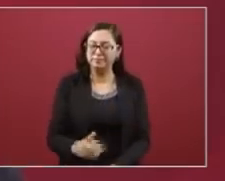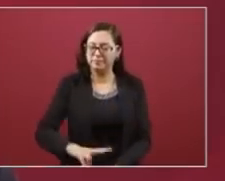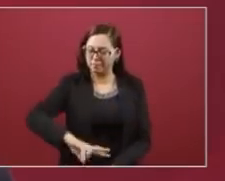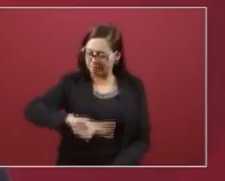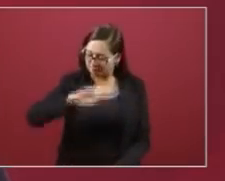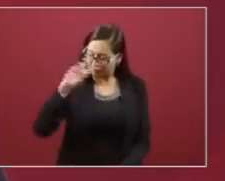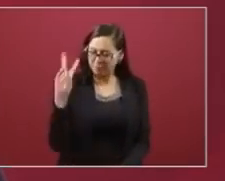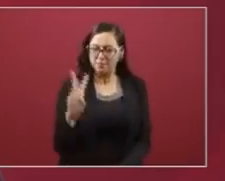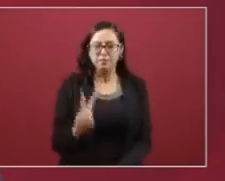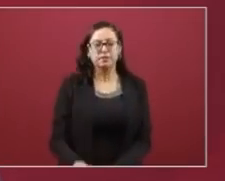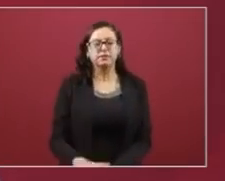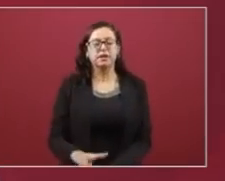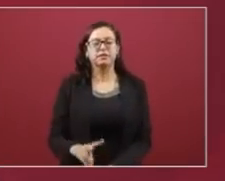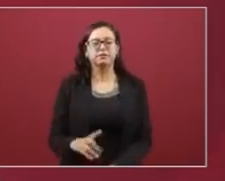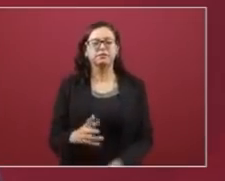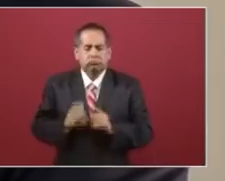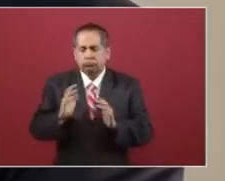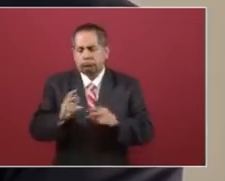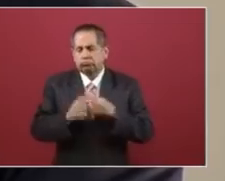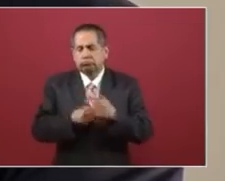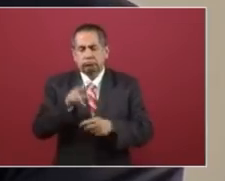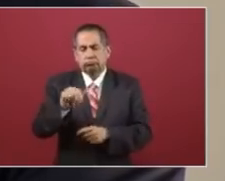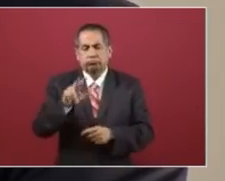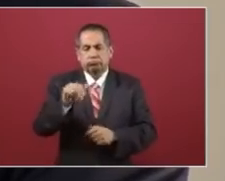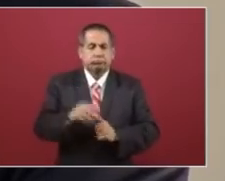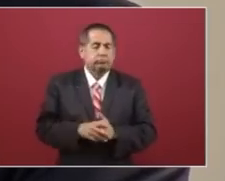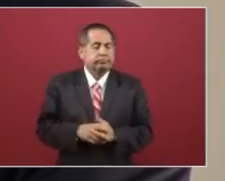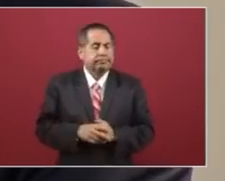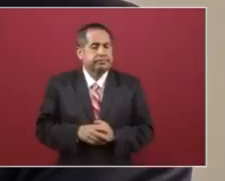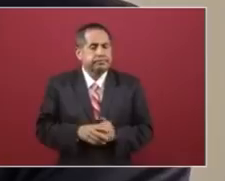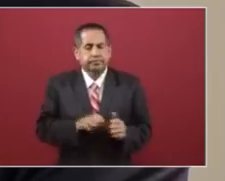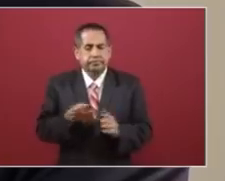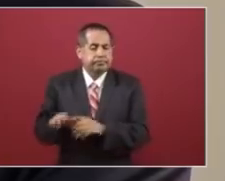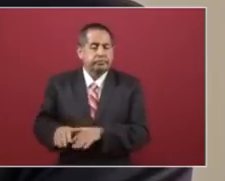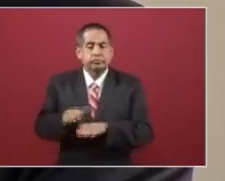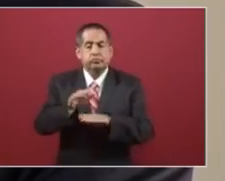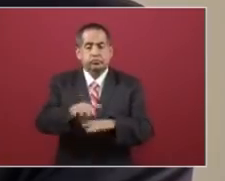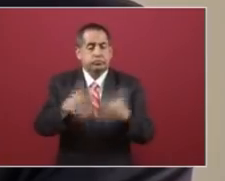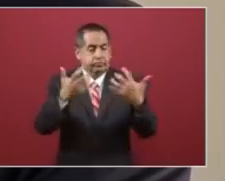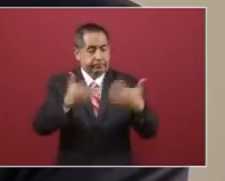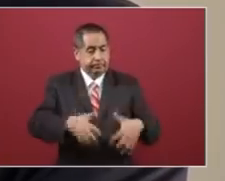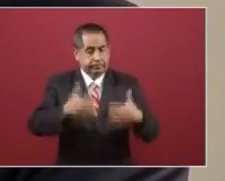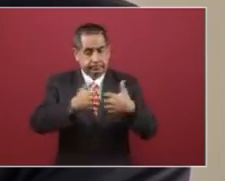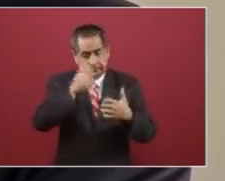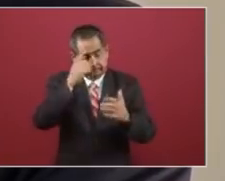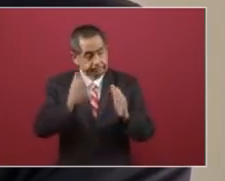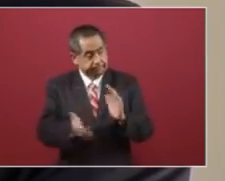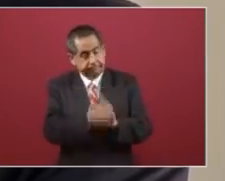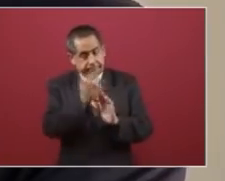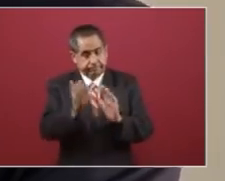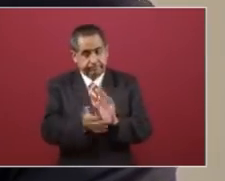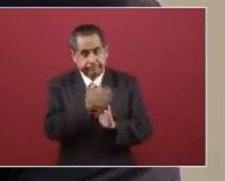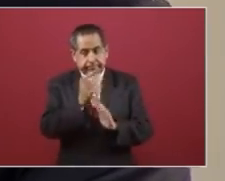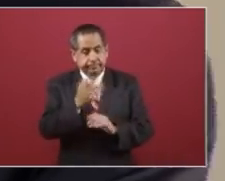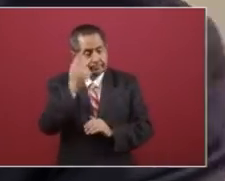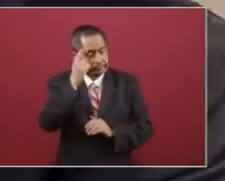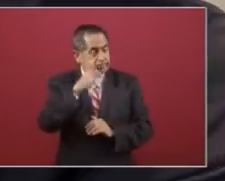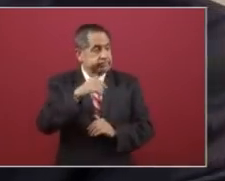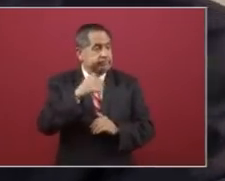150 refinerías cada una acerca de las empresas para la construcción de